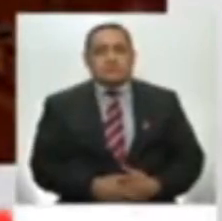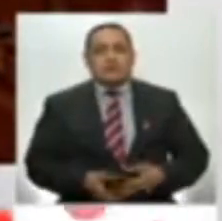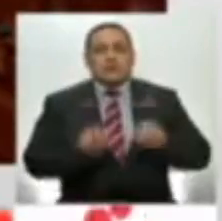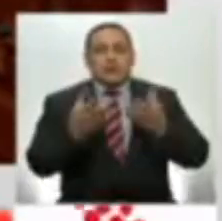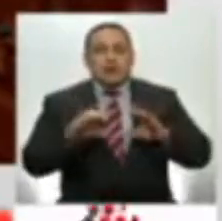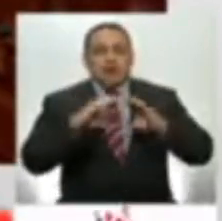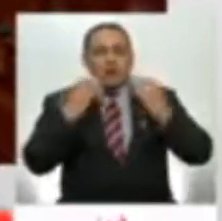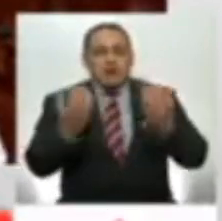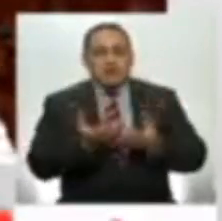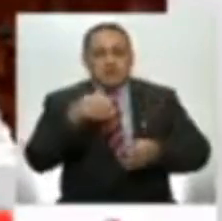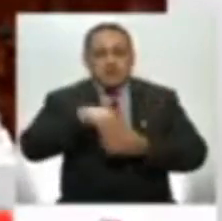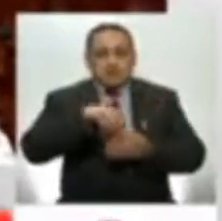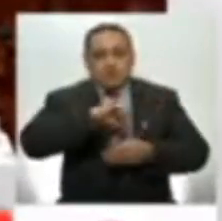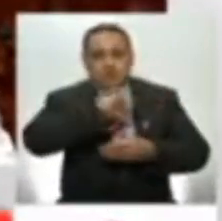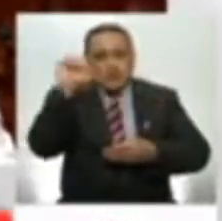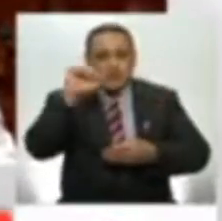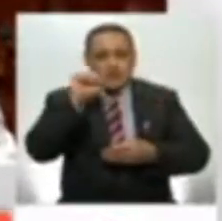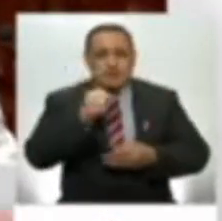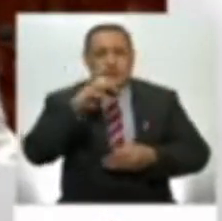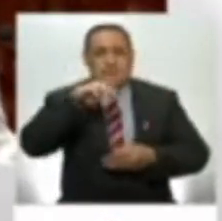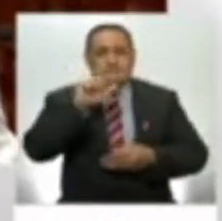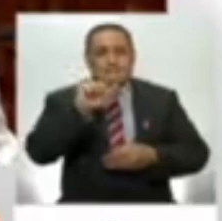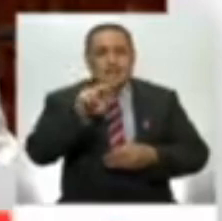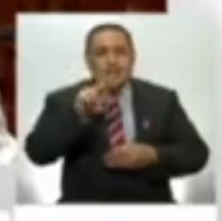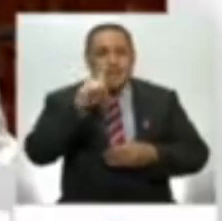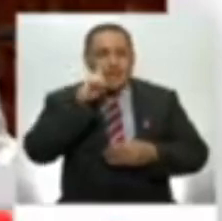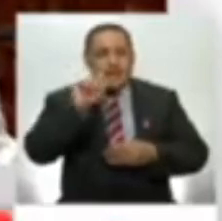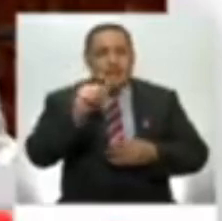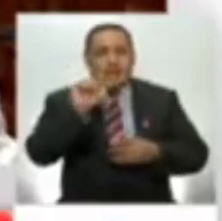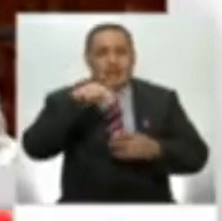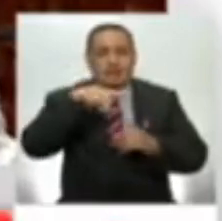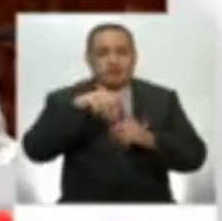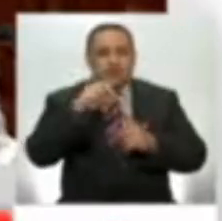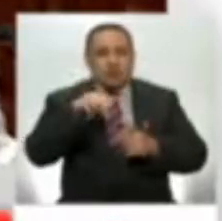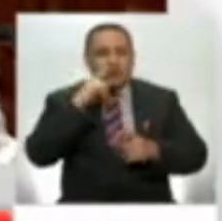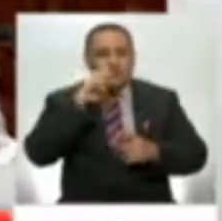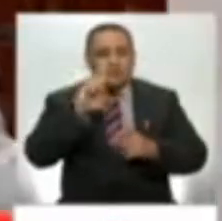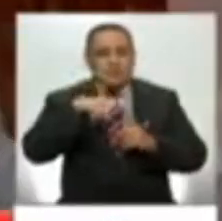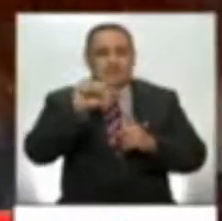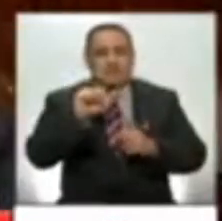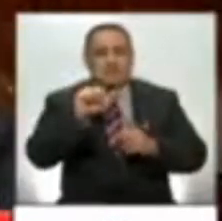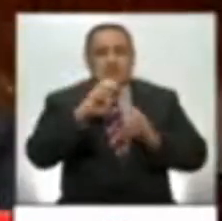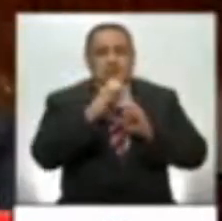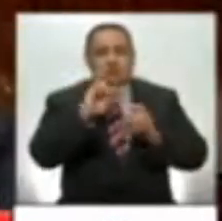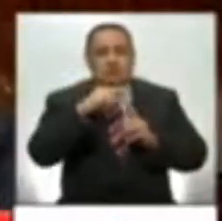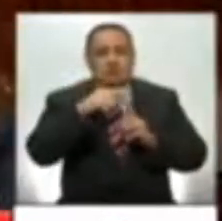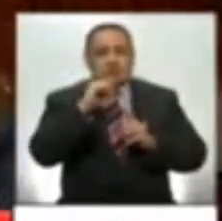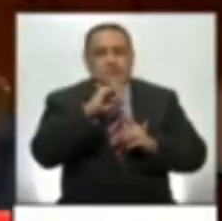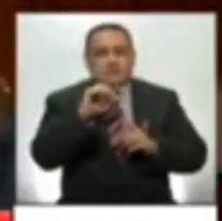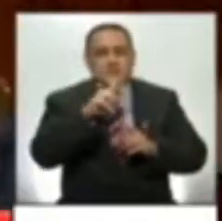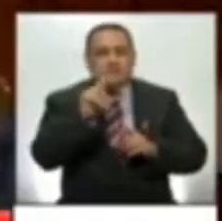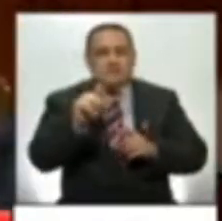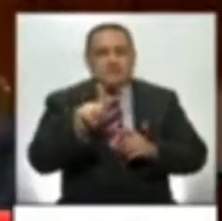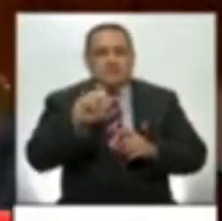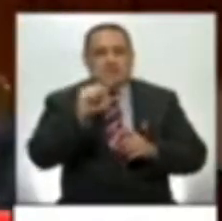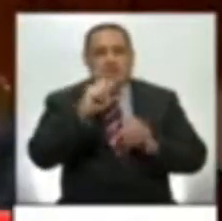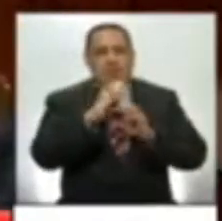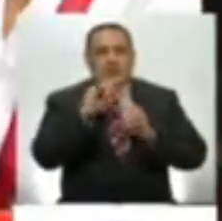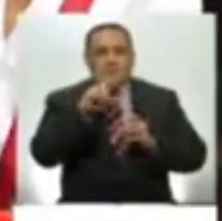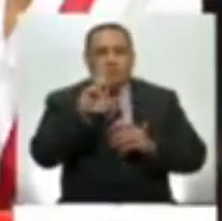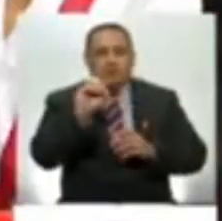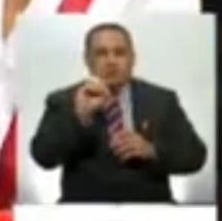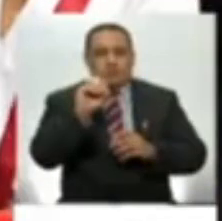Señora congresista electa, María Antonieta Gutiérrez, María Antonieta Agüero